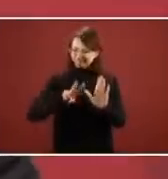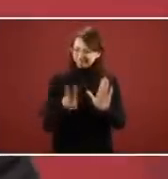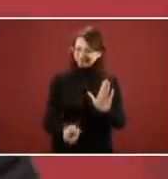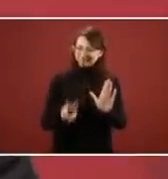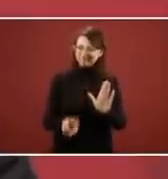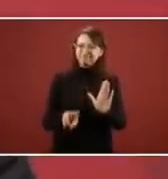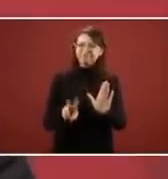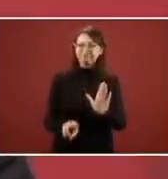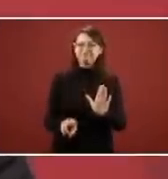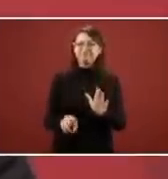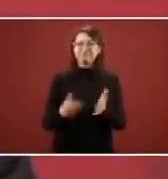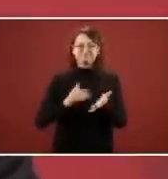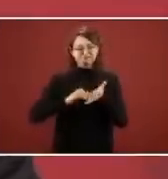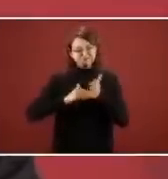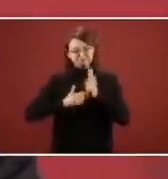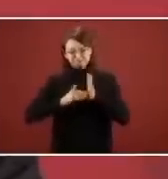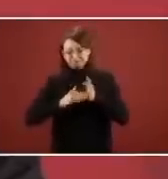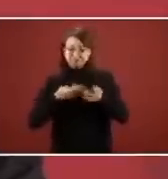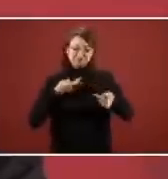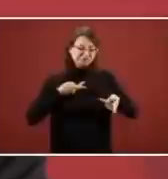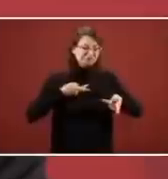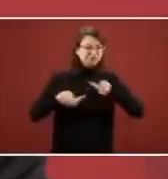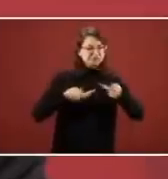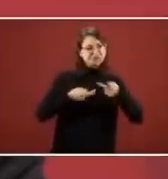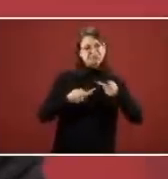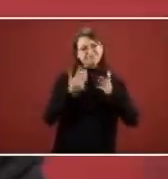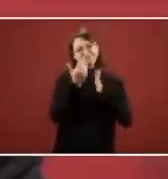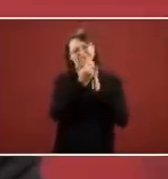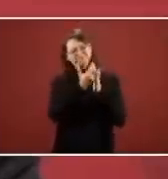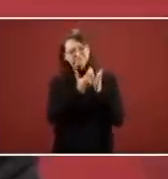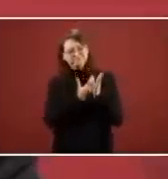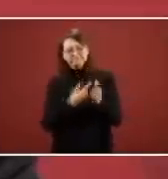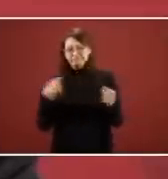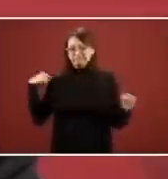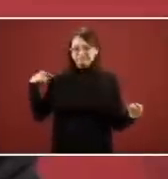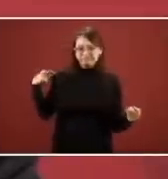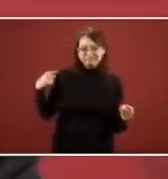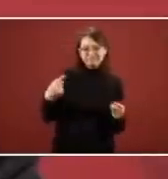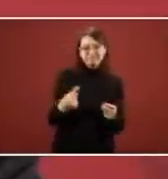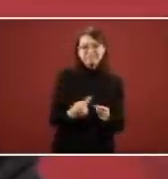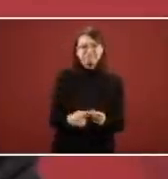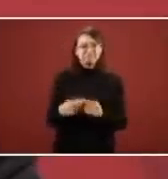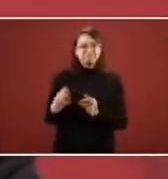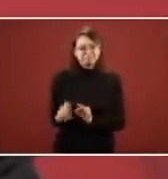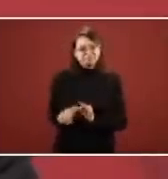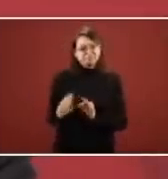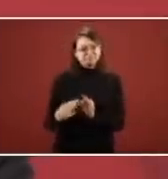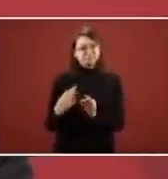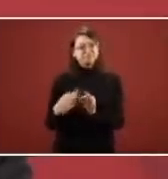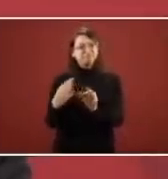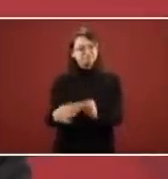el esquema la estrategia que estamos aplicando